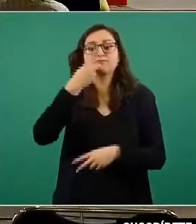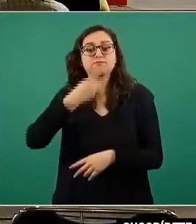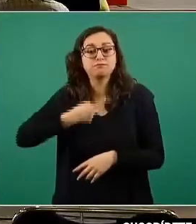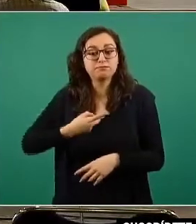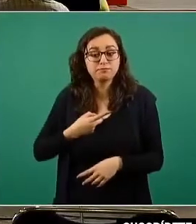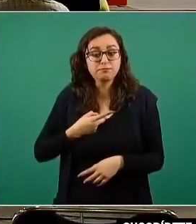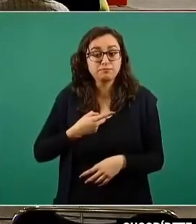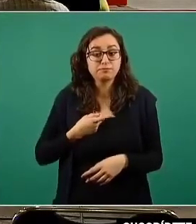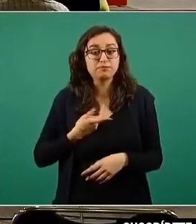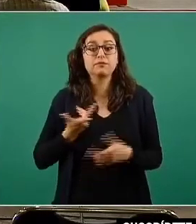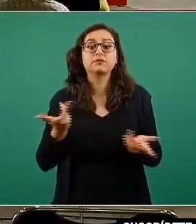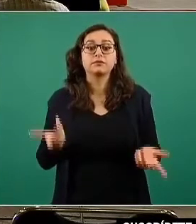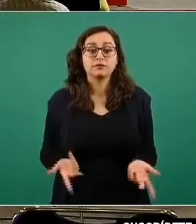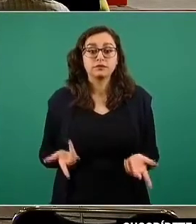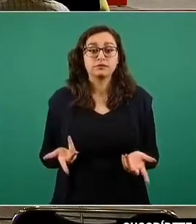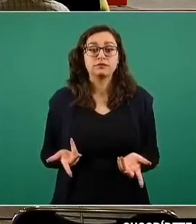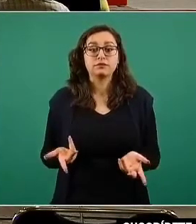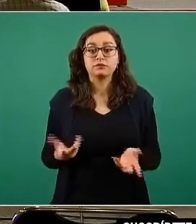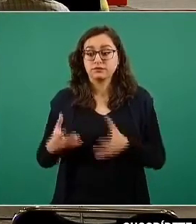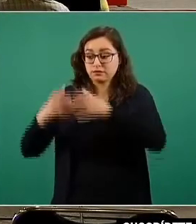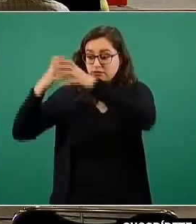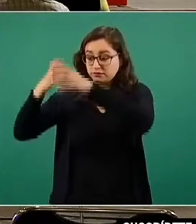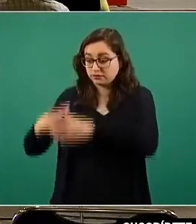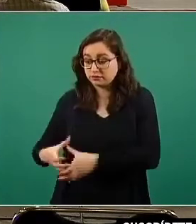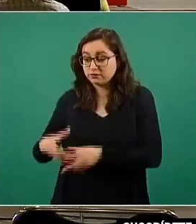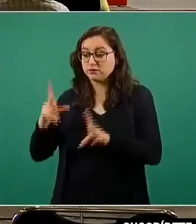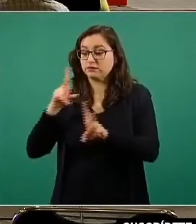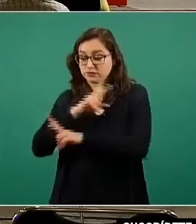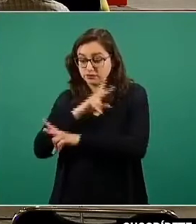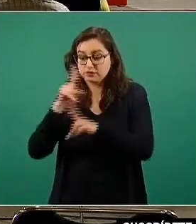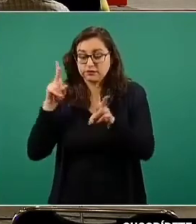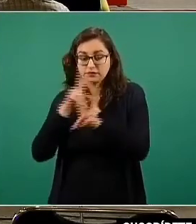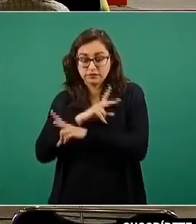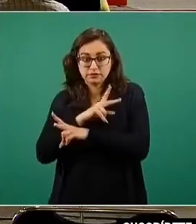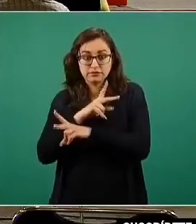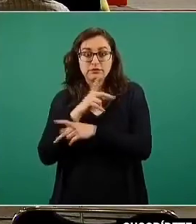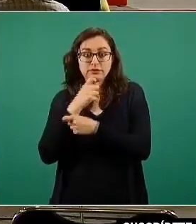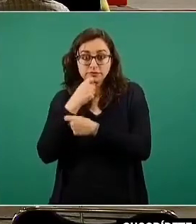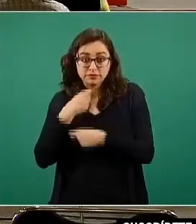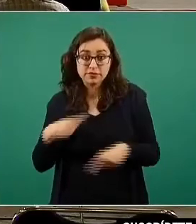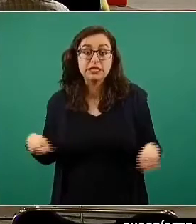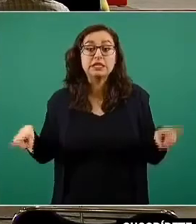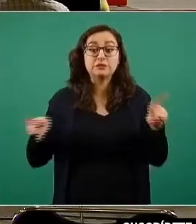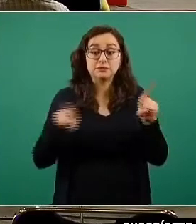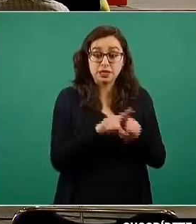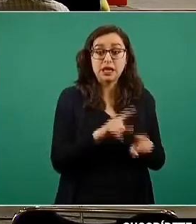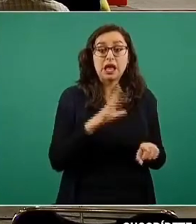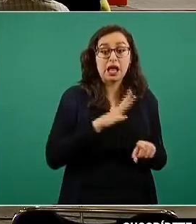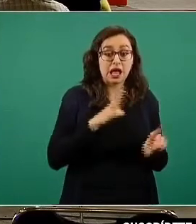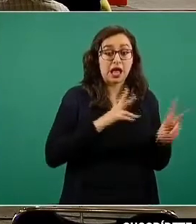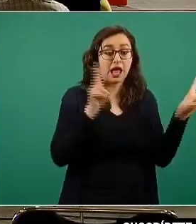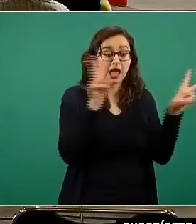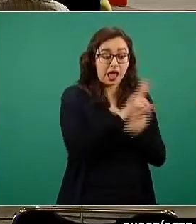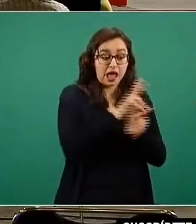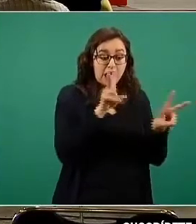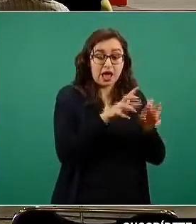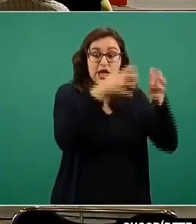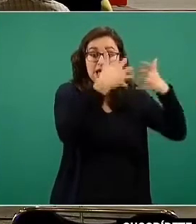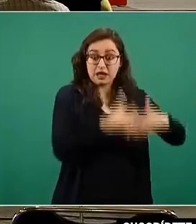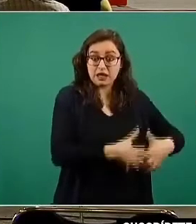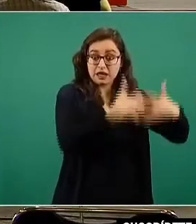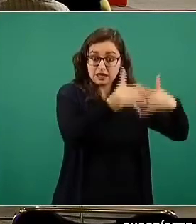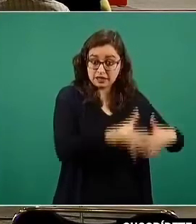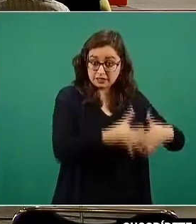que además de producir oxígeno medicinal, producen oxígeno para usos industriales. Una parte también